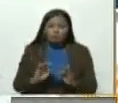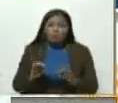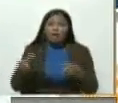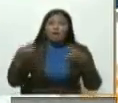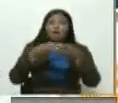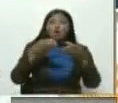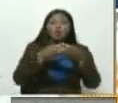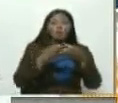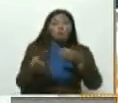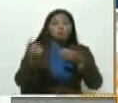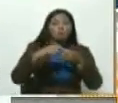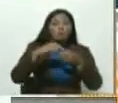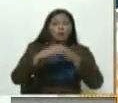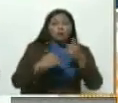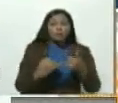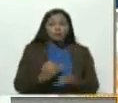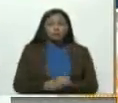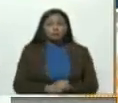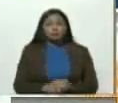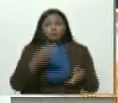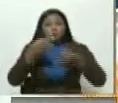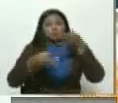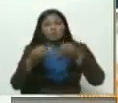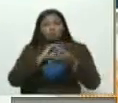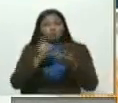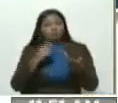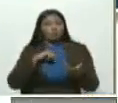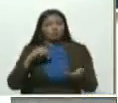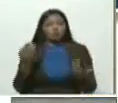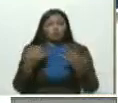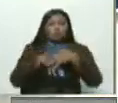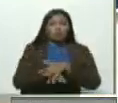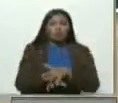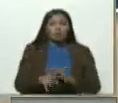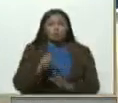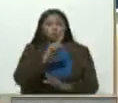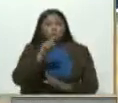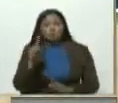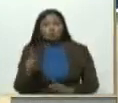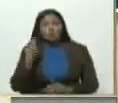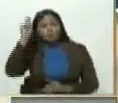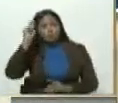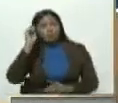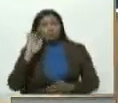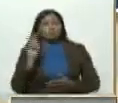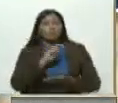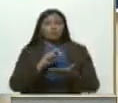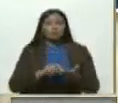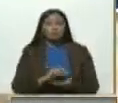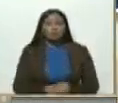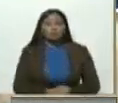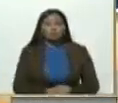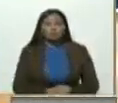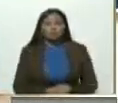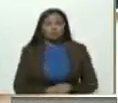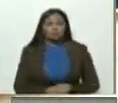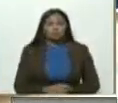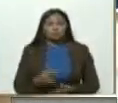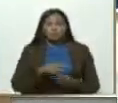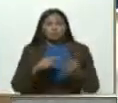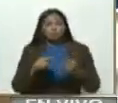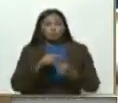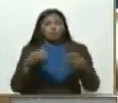comité de postulación judicial está integrado por 11 diputados de la Asamblea Nacional, de los 2